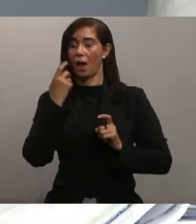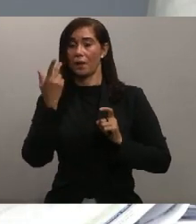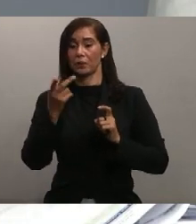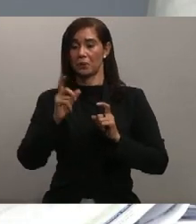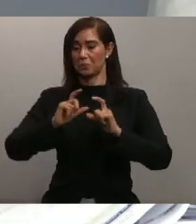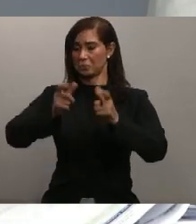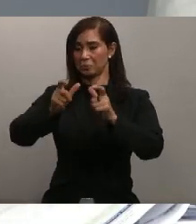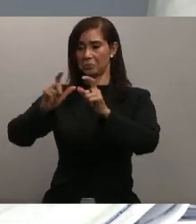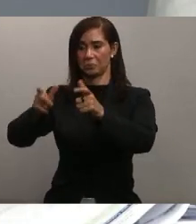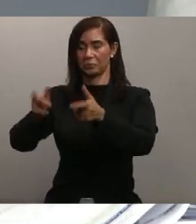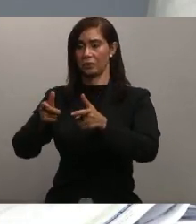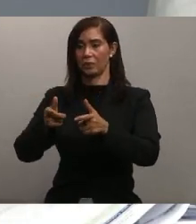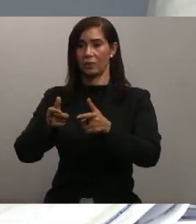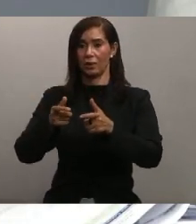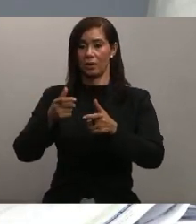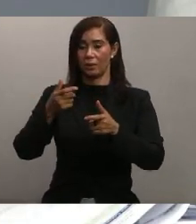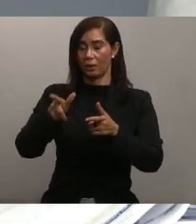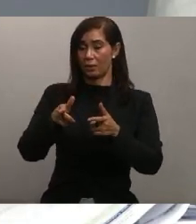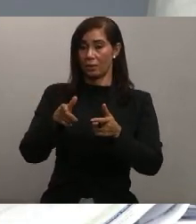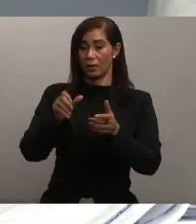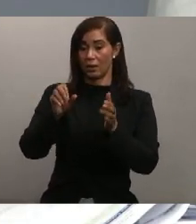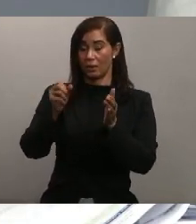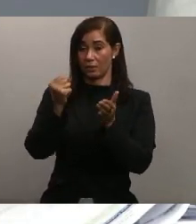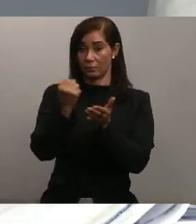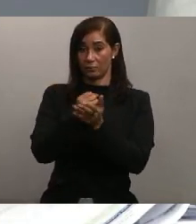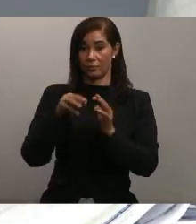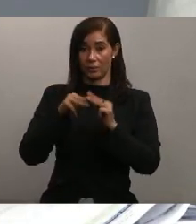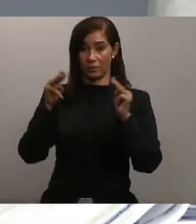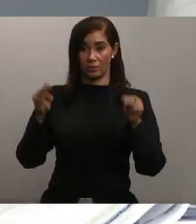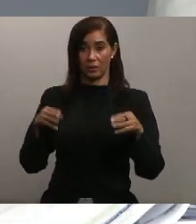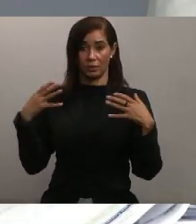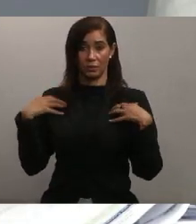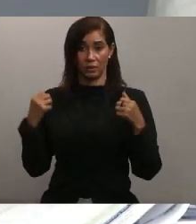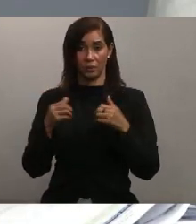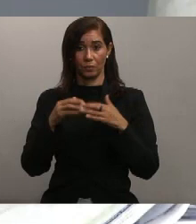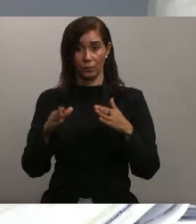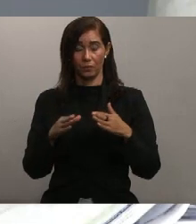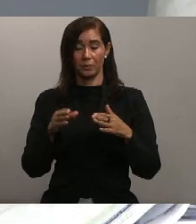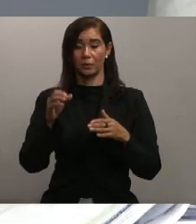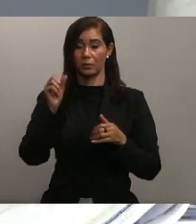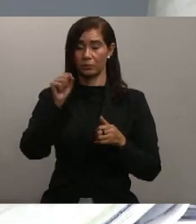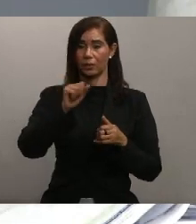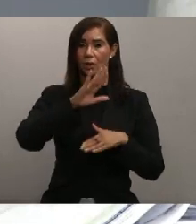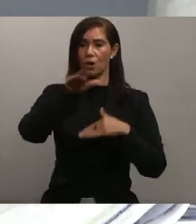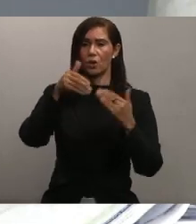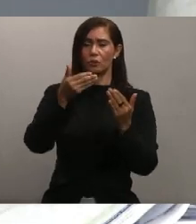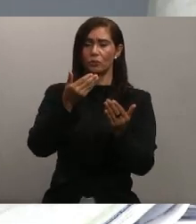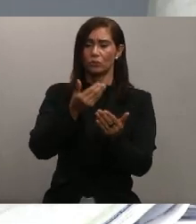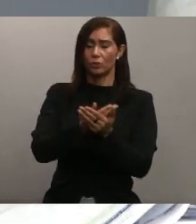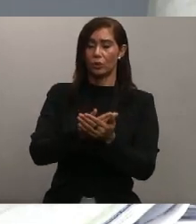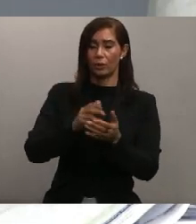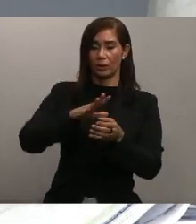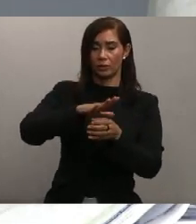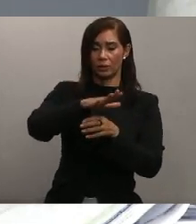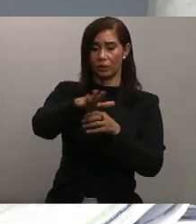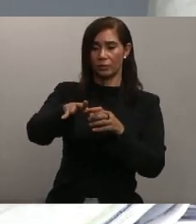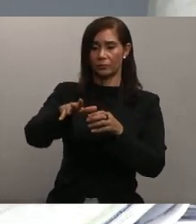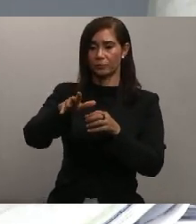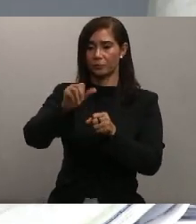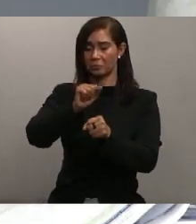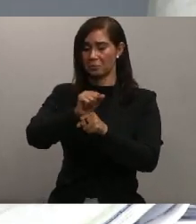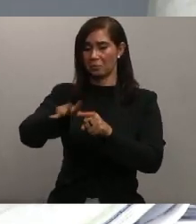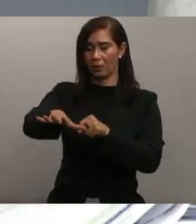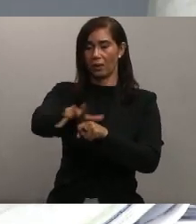sido autorizadas por el Ministerio de Salud Pública, porque debo decir que todas las pruebas que estén circulando deben